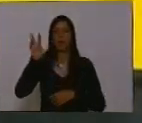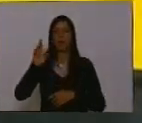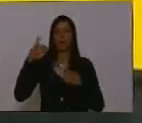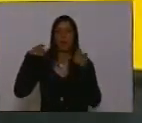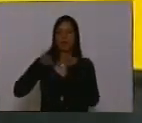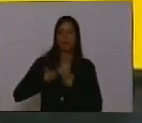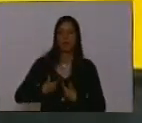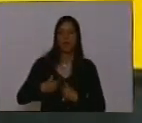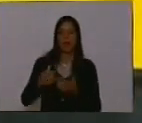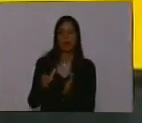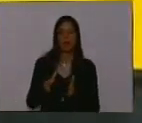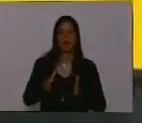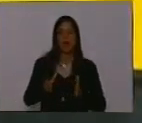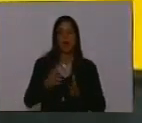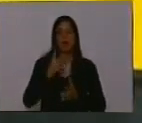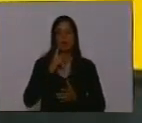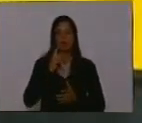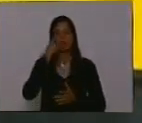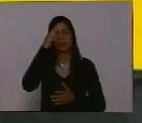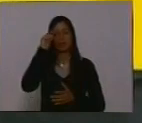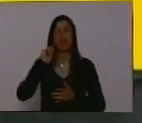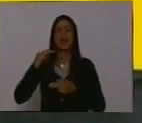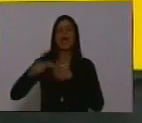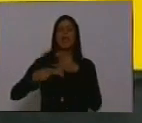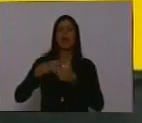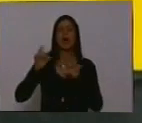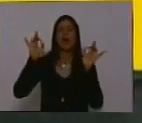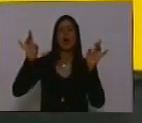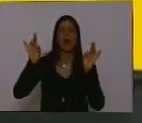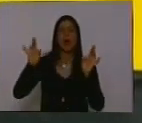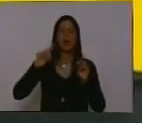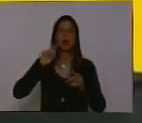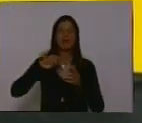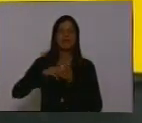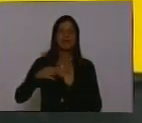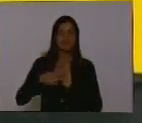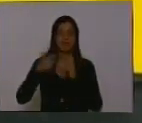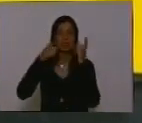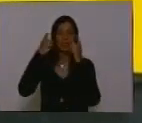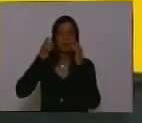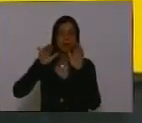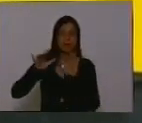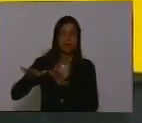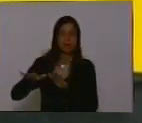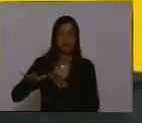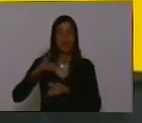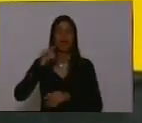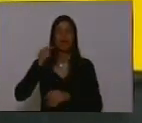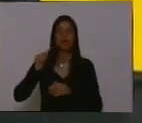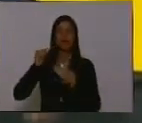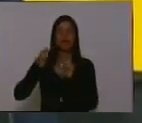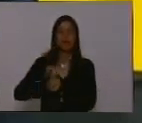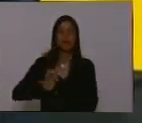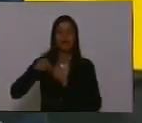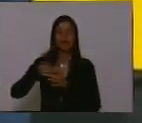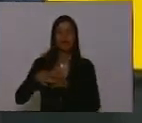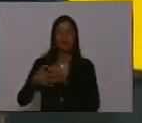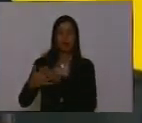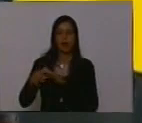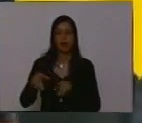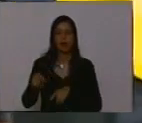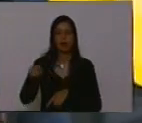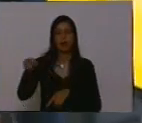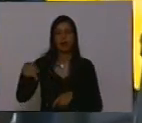de oro por ser generación de oro, generación Chávez, sino esa juventud que está desde las canchas, desde los barrios, a pata